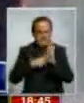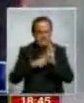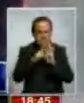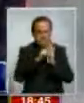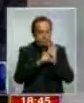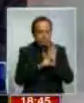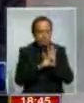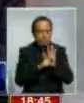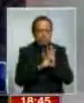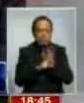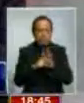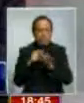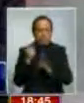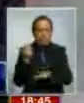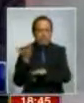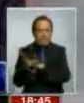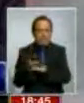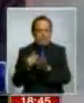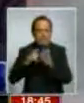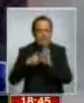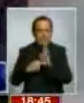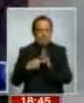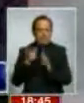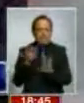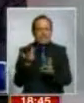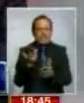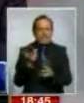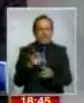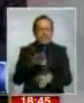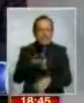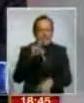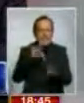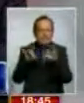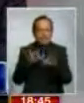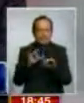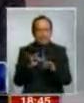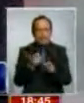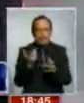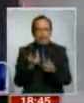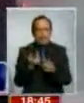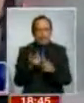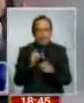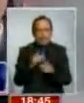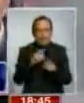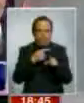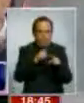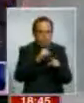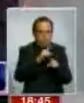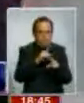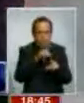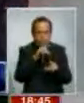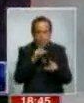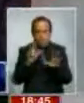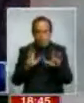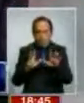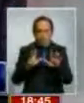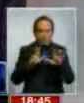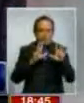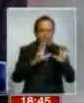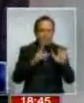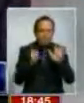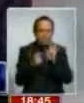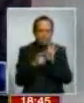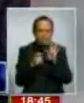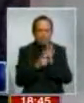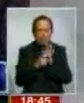y a cambio van a pedir modificar la ley de elecciones e imponer un sistema proporcional que les permite elegirse con 8 o 9 puntos, lo